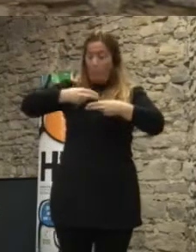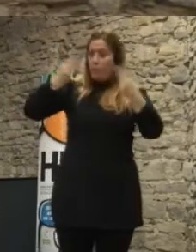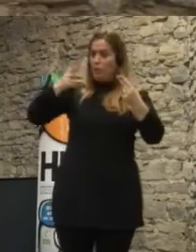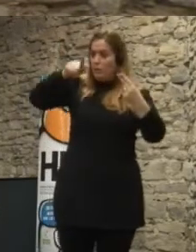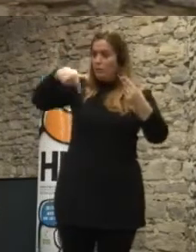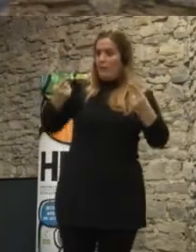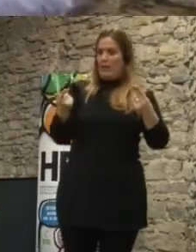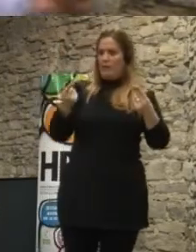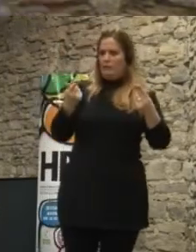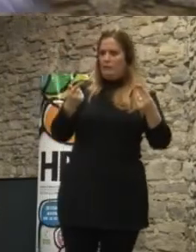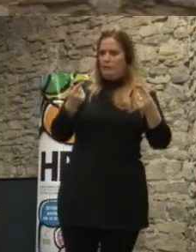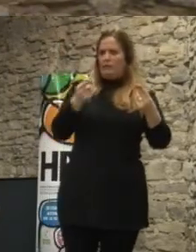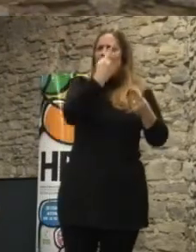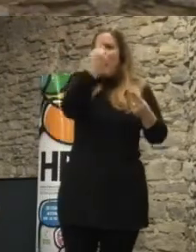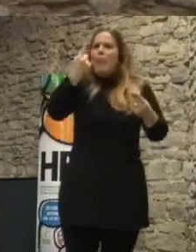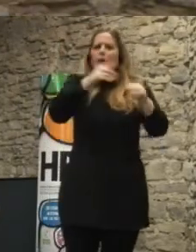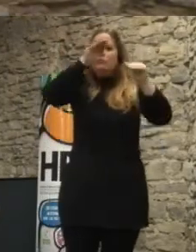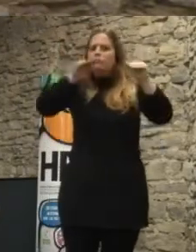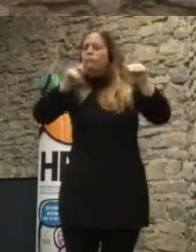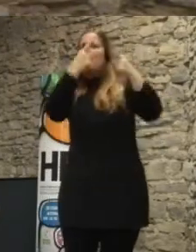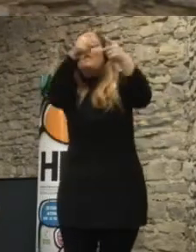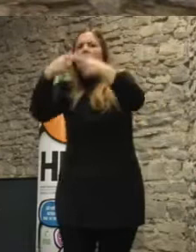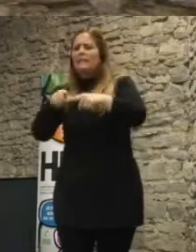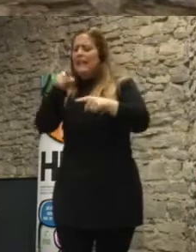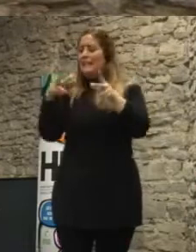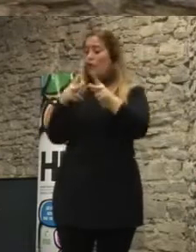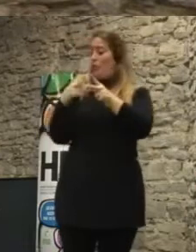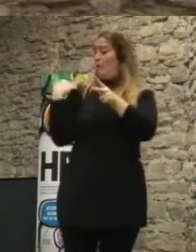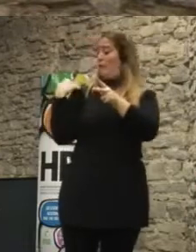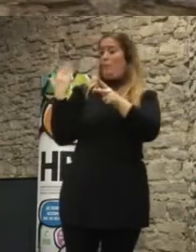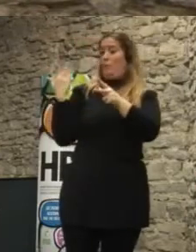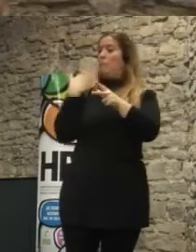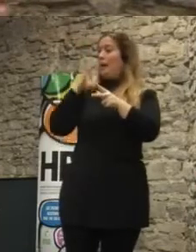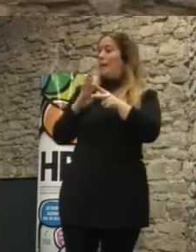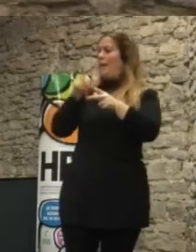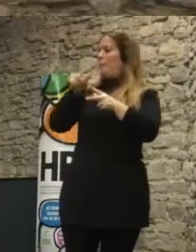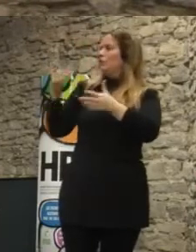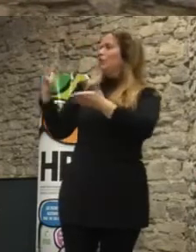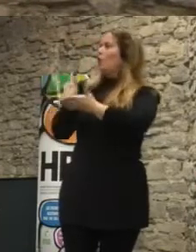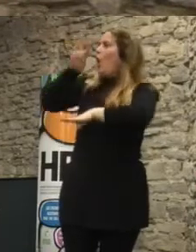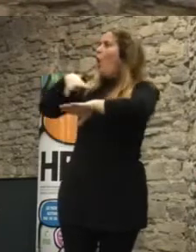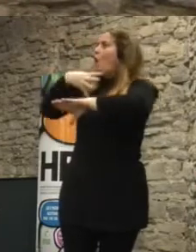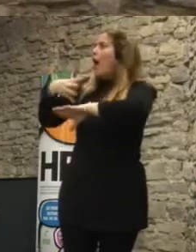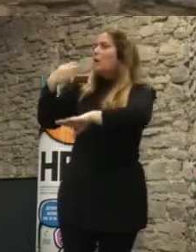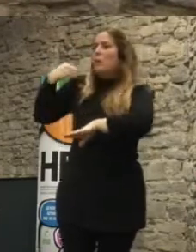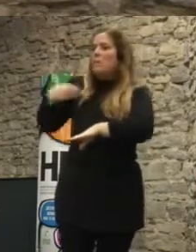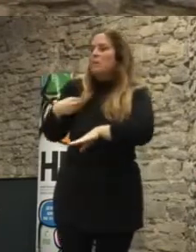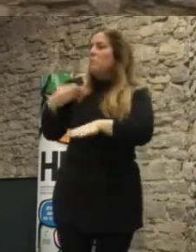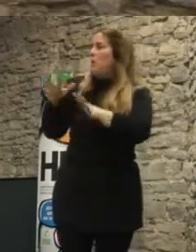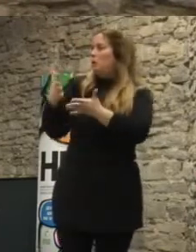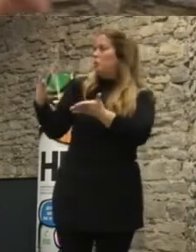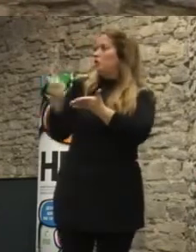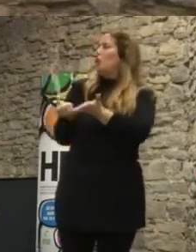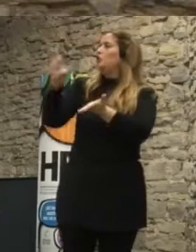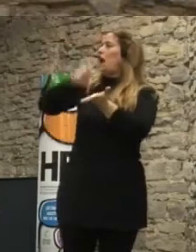Esa sociedad de no hace tanto tiempo, en la que parecía que casi todo el mundo tenía los mismos horarios, se levantaba más o menos a la misma hora,